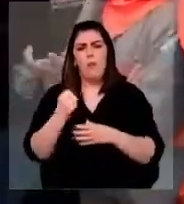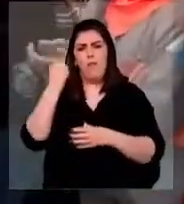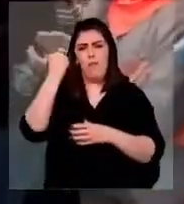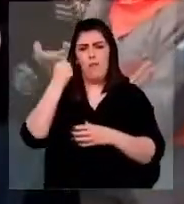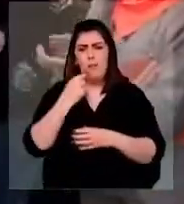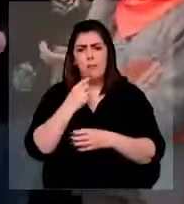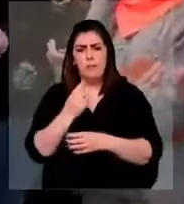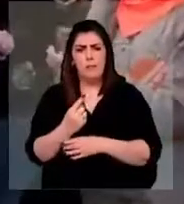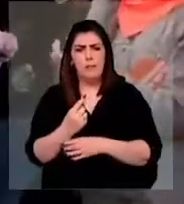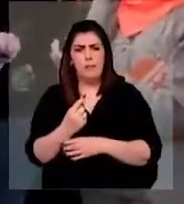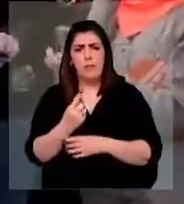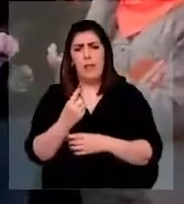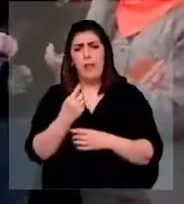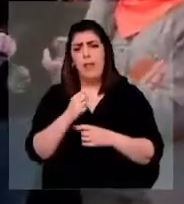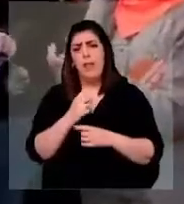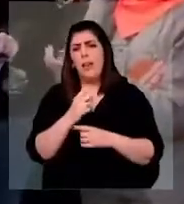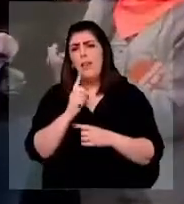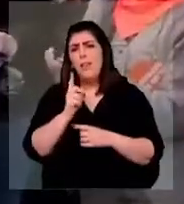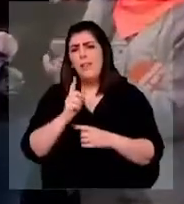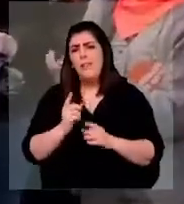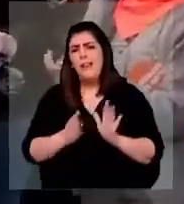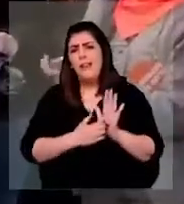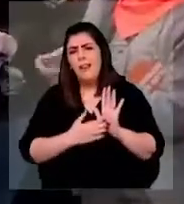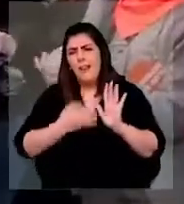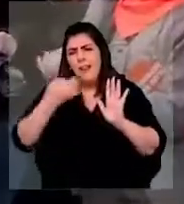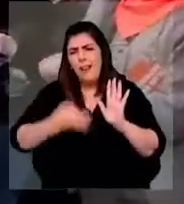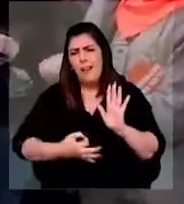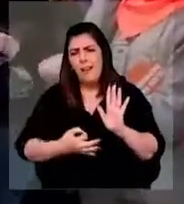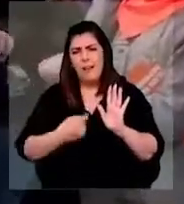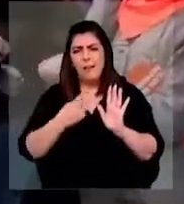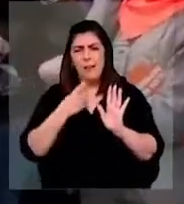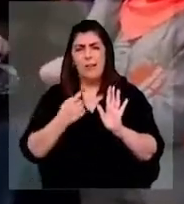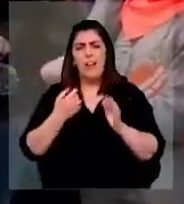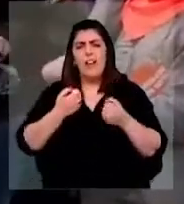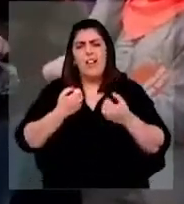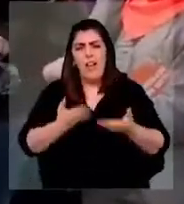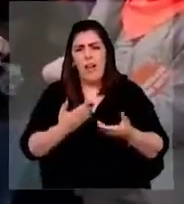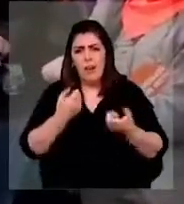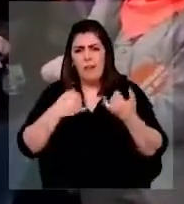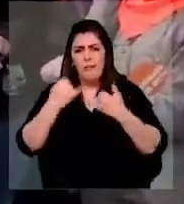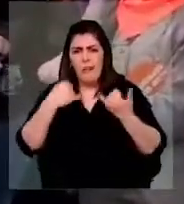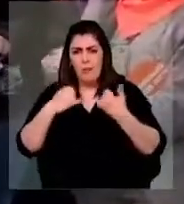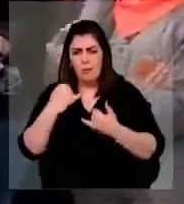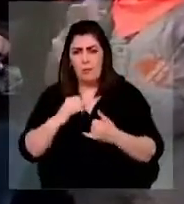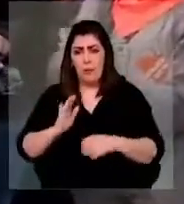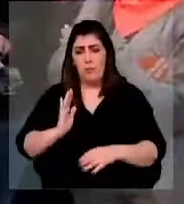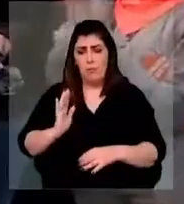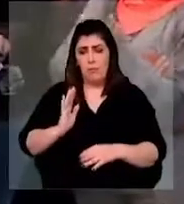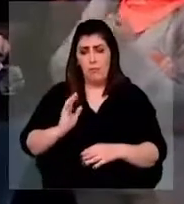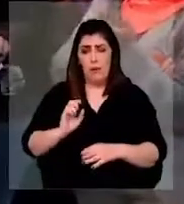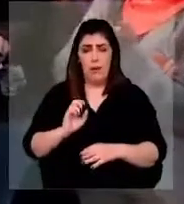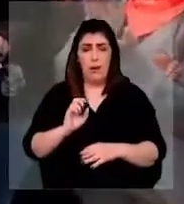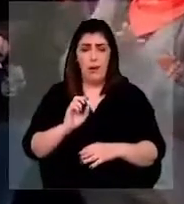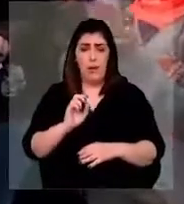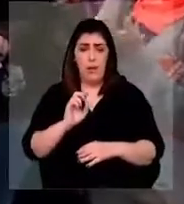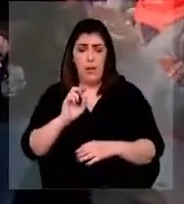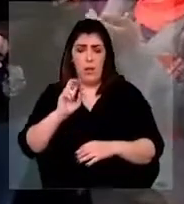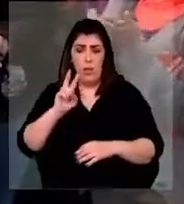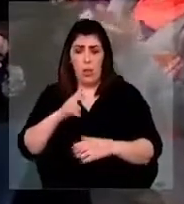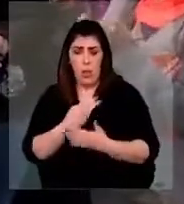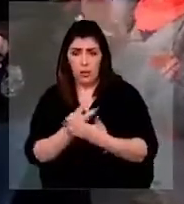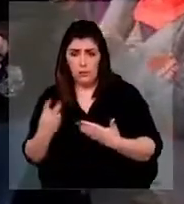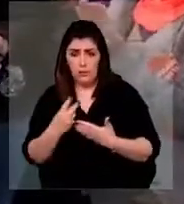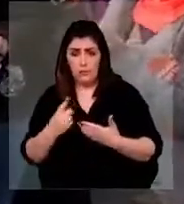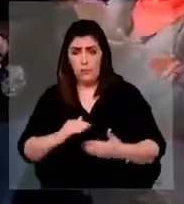autorizarlas, sino que lo que tienen que hacer es garantizar y dar información a las mujeres que estén con dos semanas de gestación y